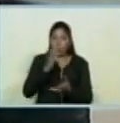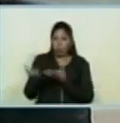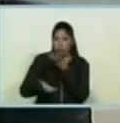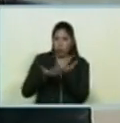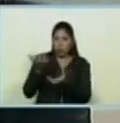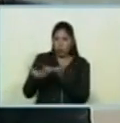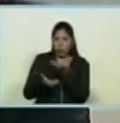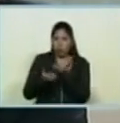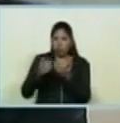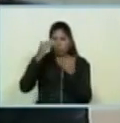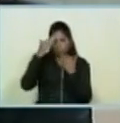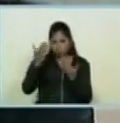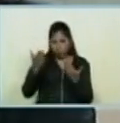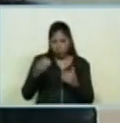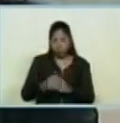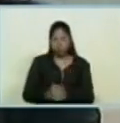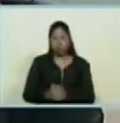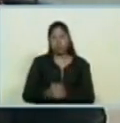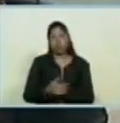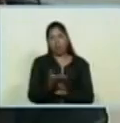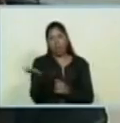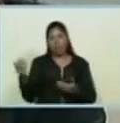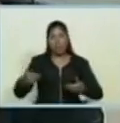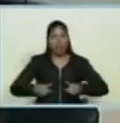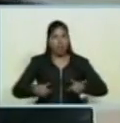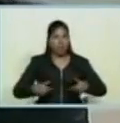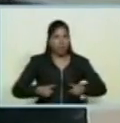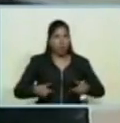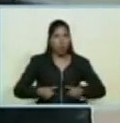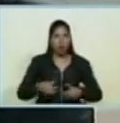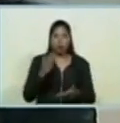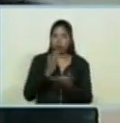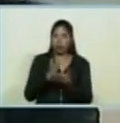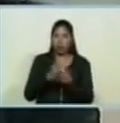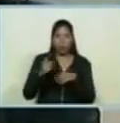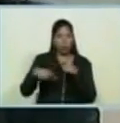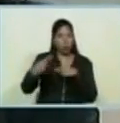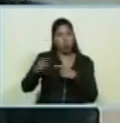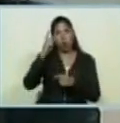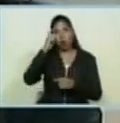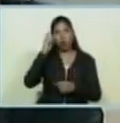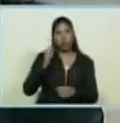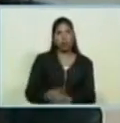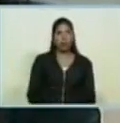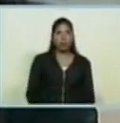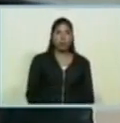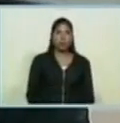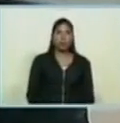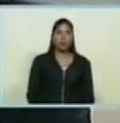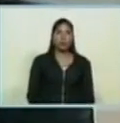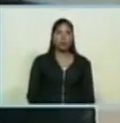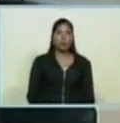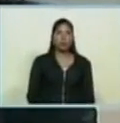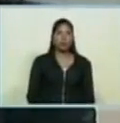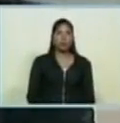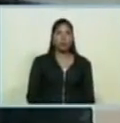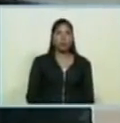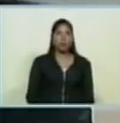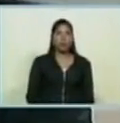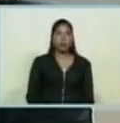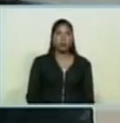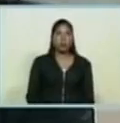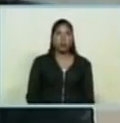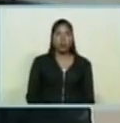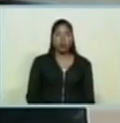por ese esfuerzo que realizan en preparar los alimentos para nuestro pueblo. Hemos preparado